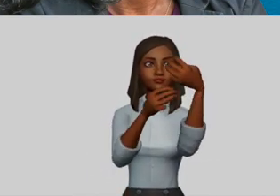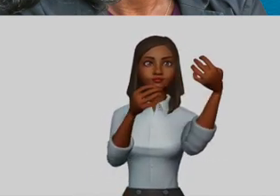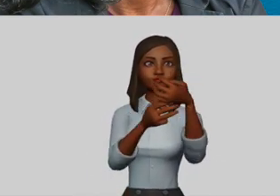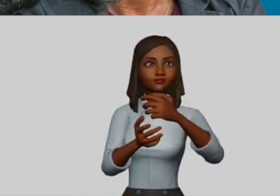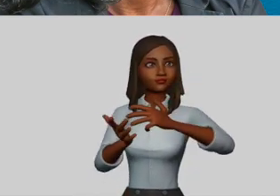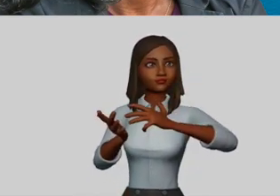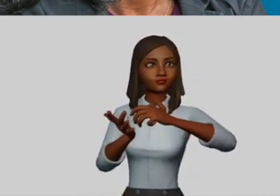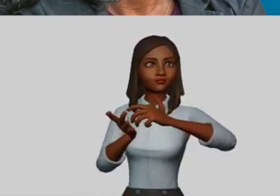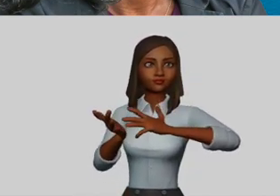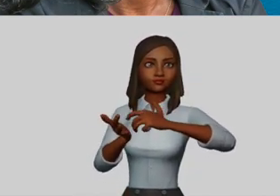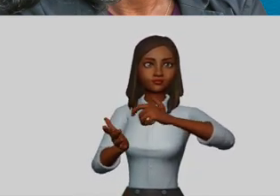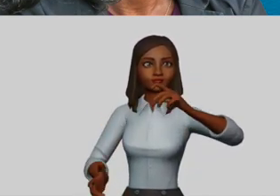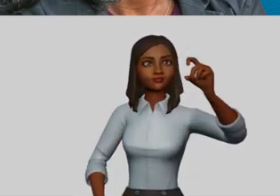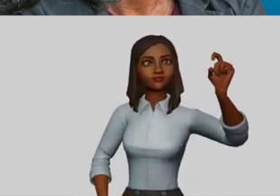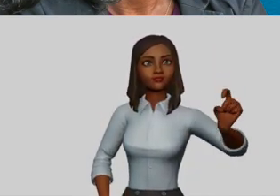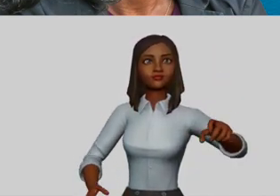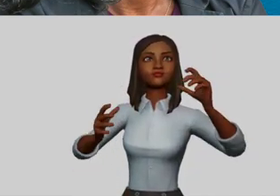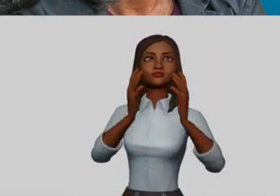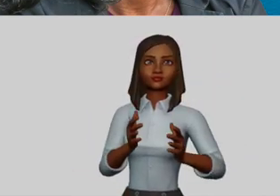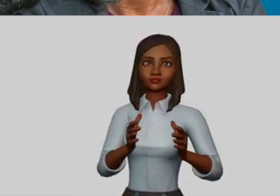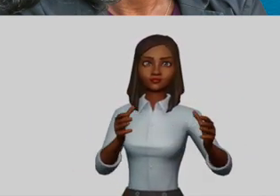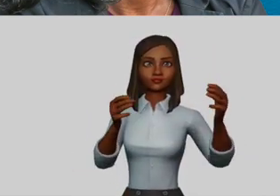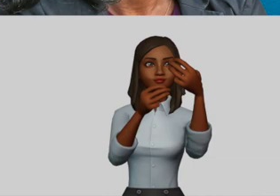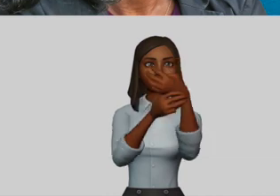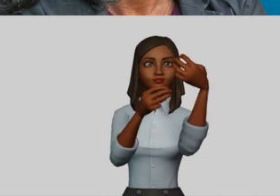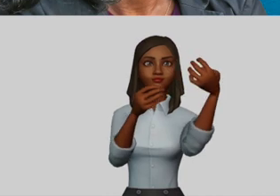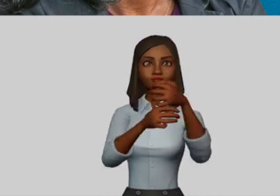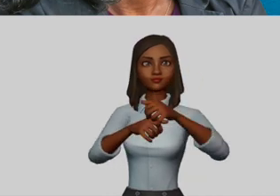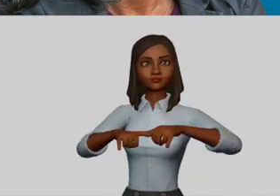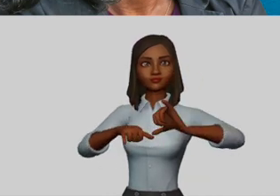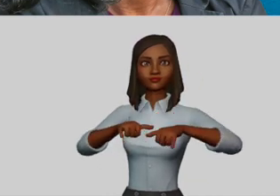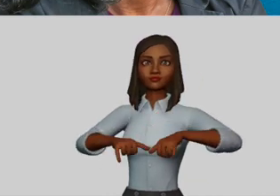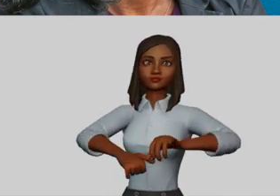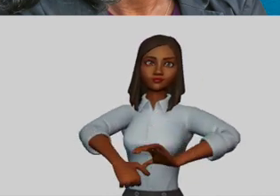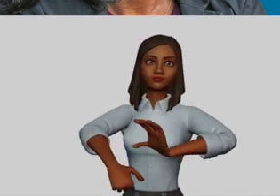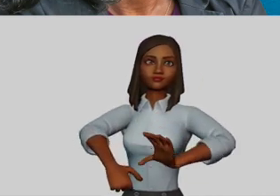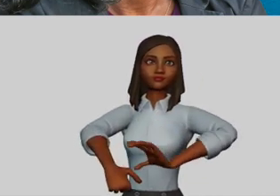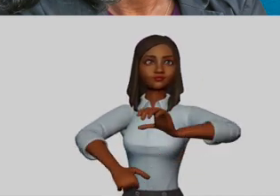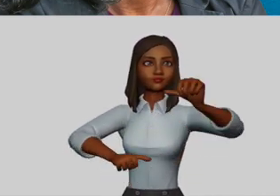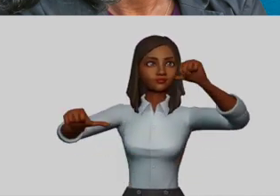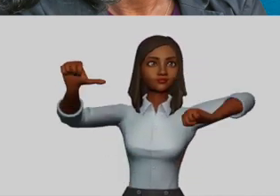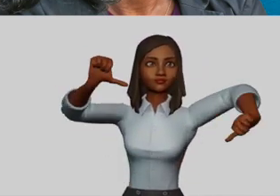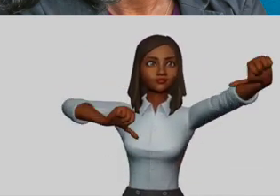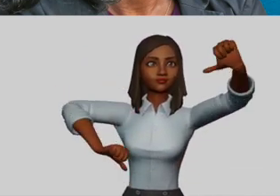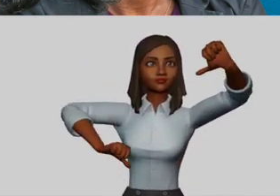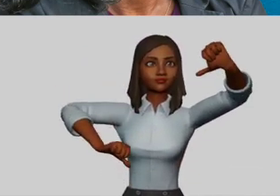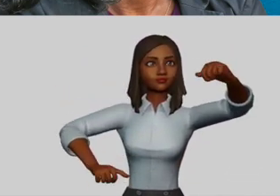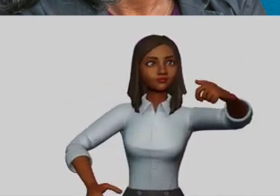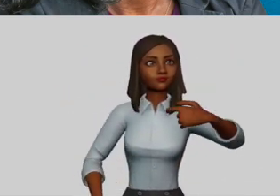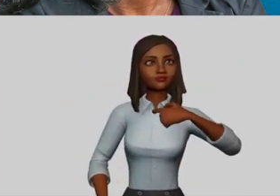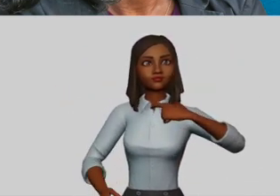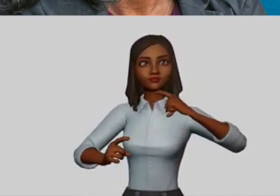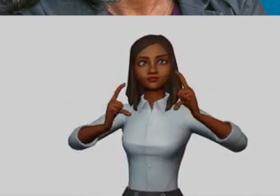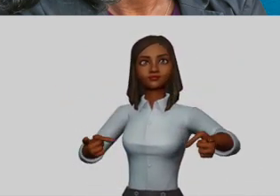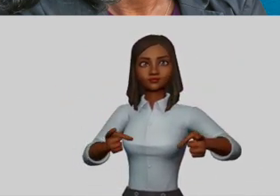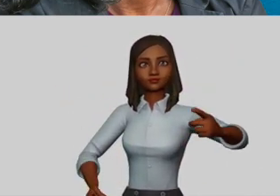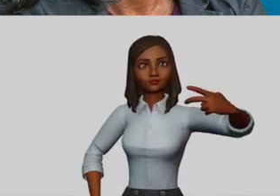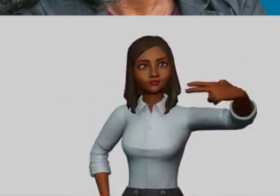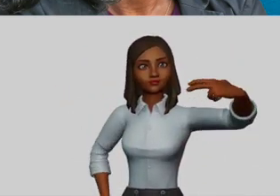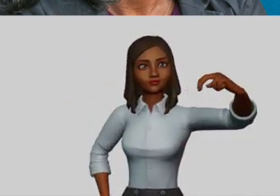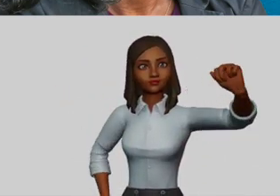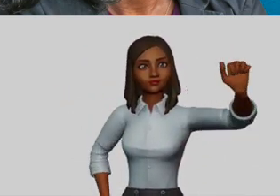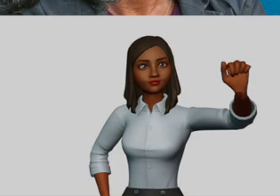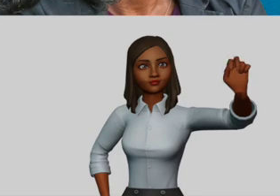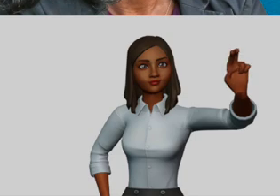gente que tenían diferente tipo de cultura, diferente tipo de dinero, que hablaban del